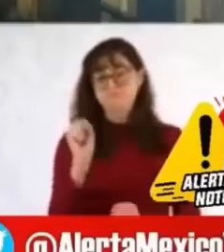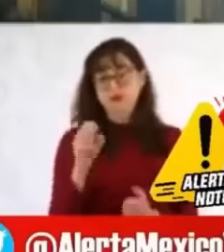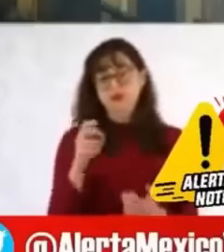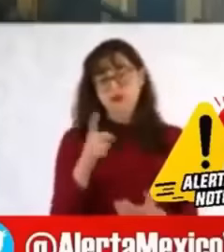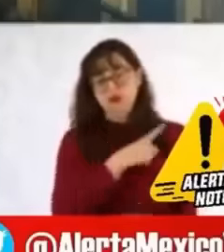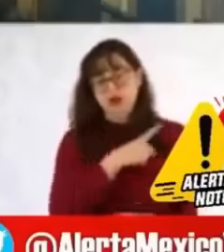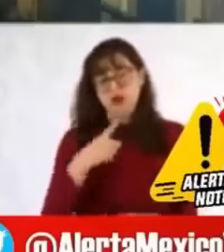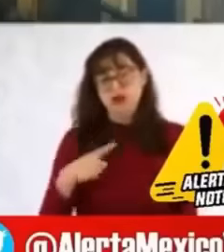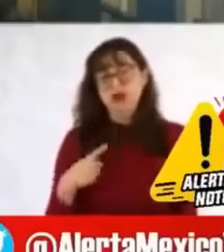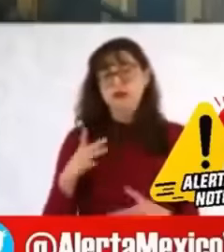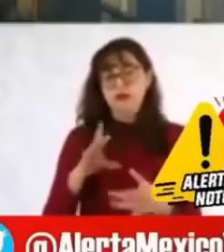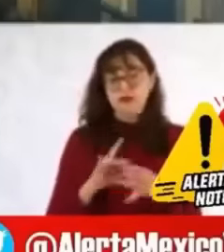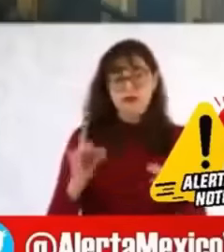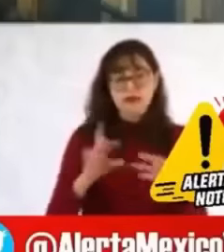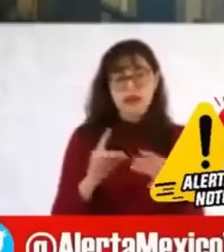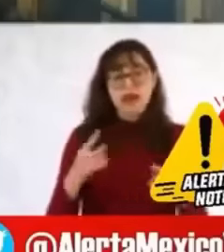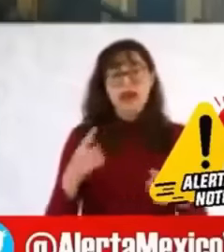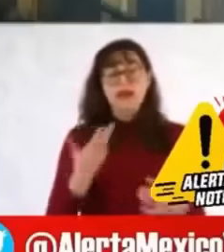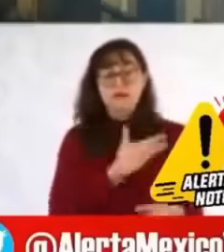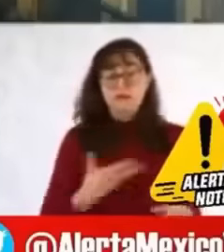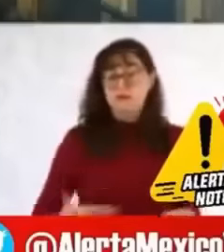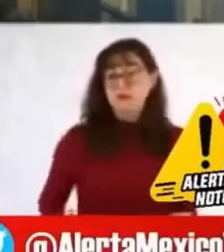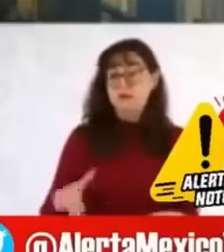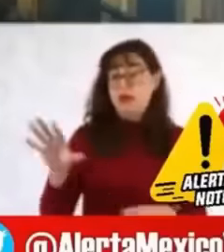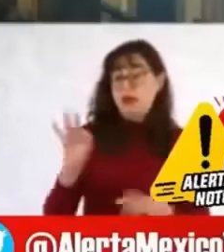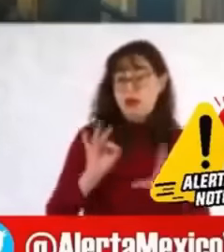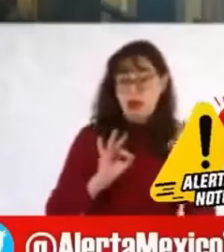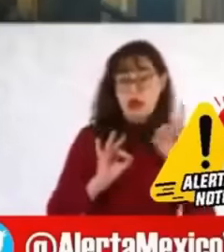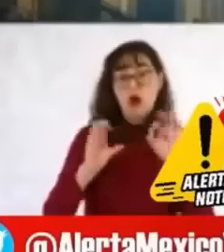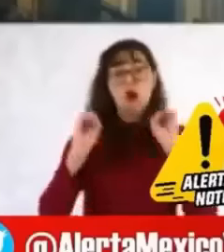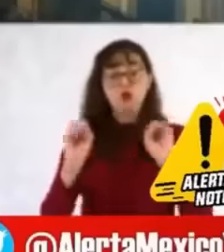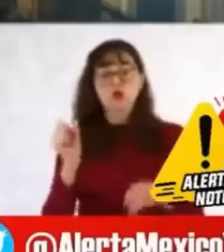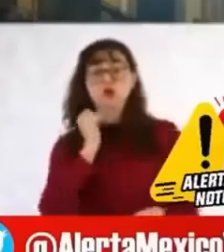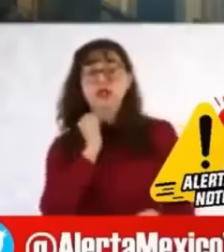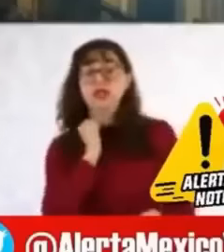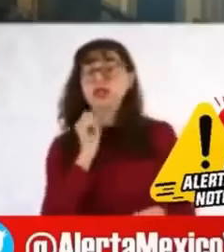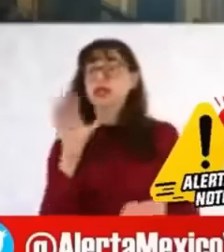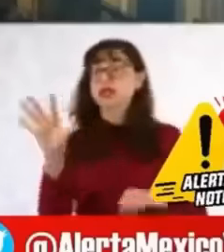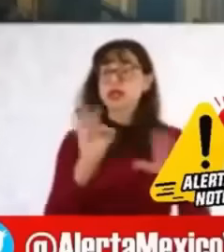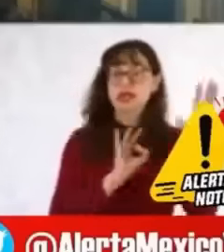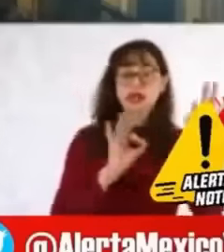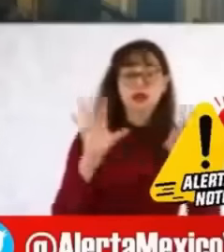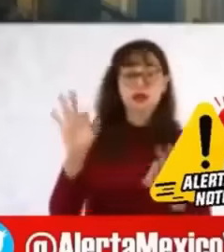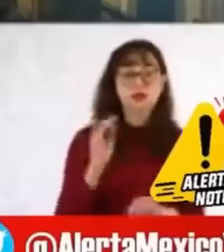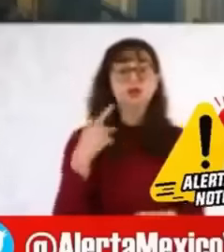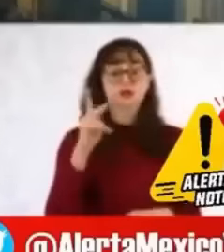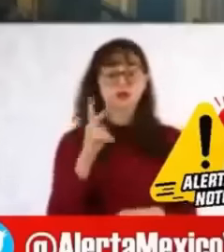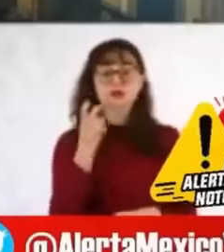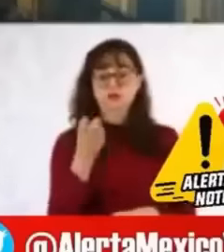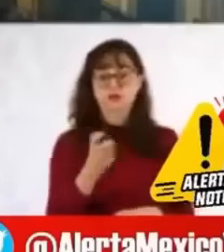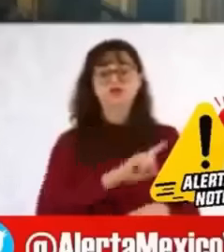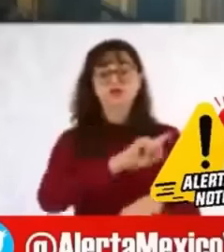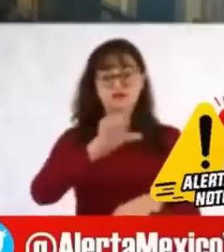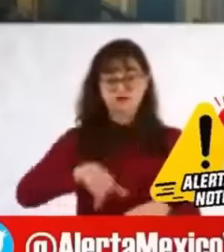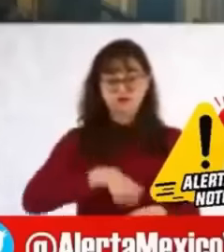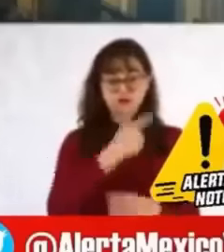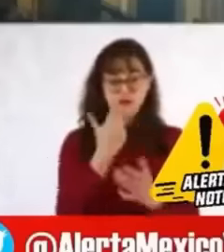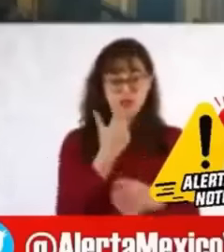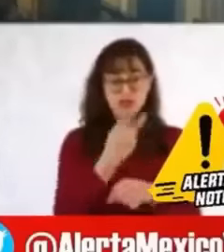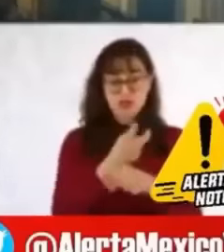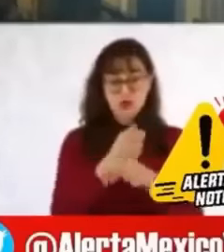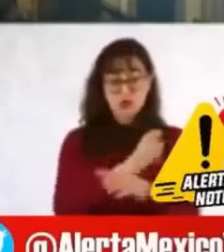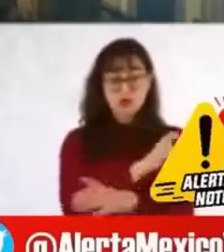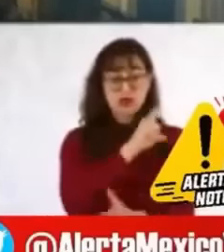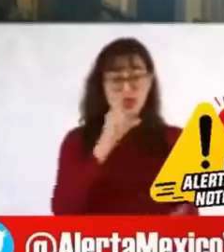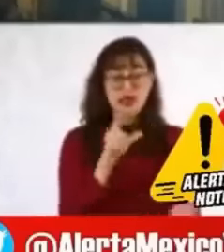si es directamente por el Ejecutivo o tiene una ratificación por el Senado, pero ya sería parte de la ley secundaria. Y también